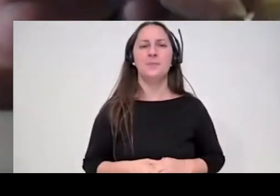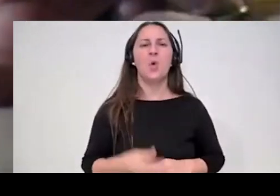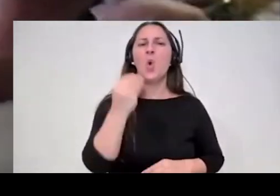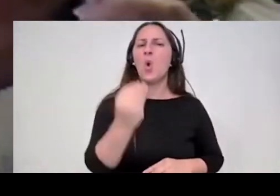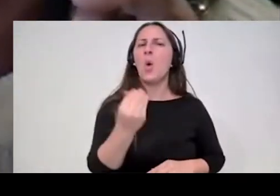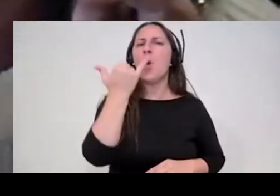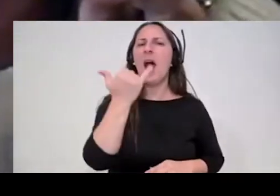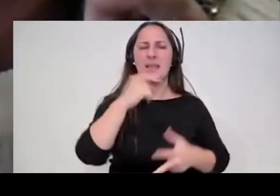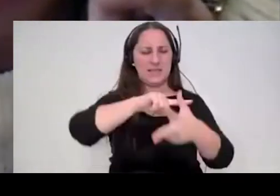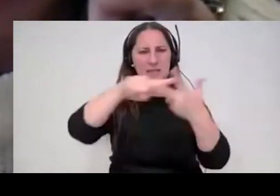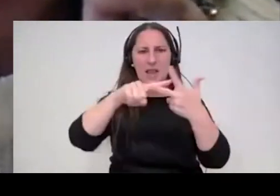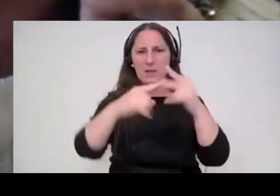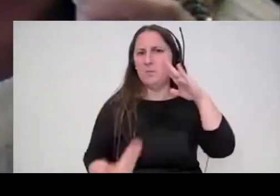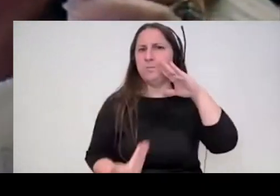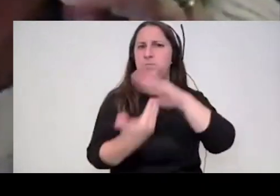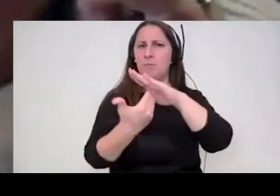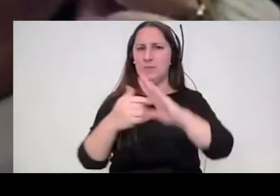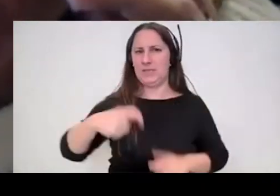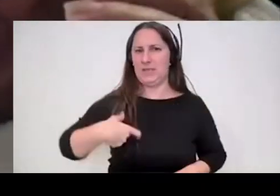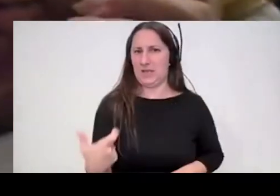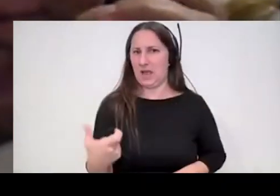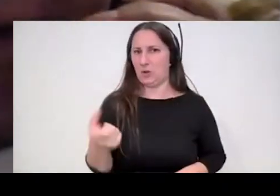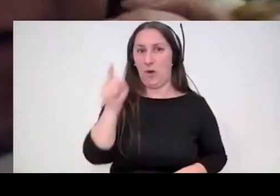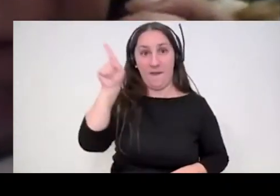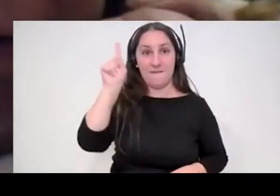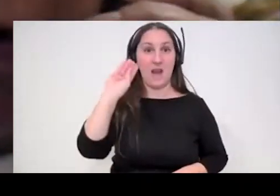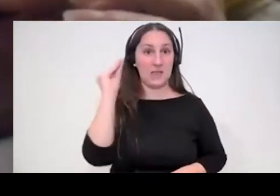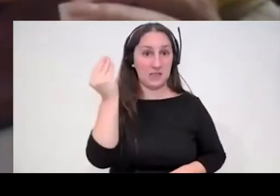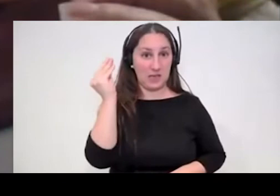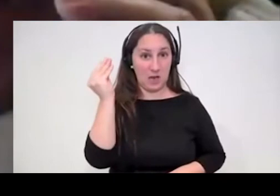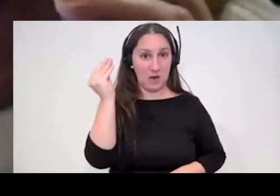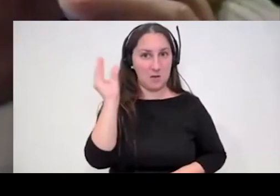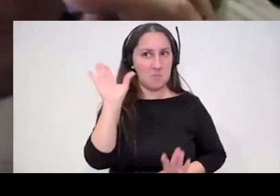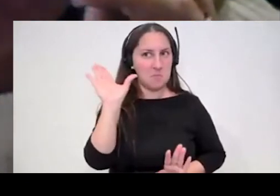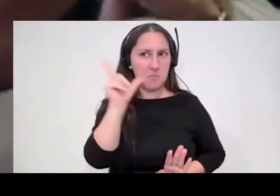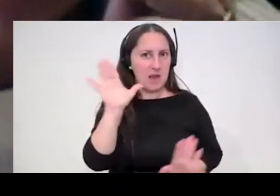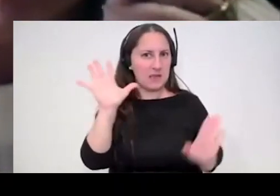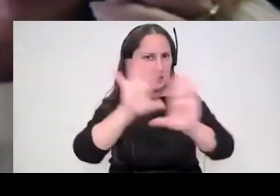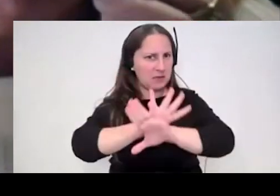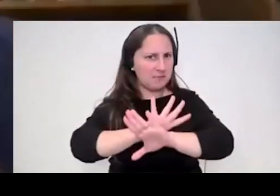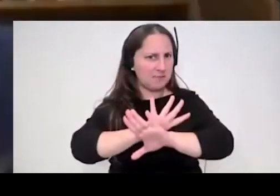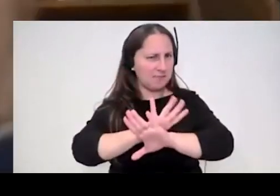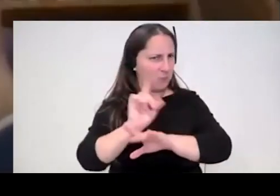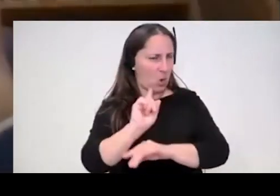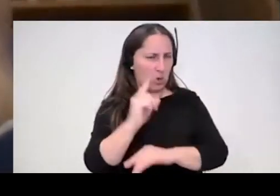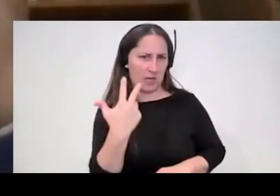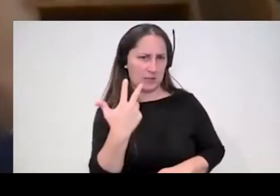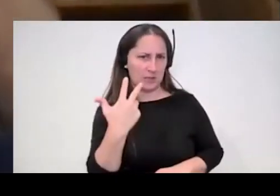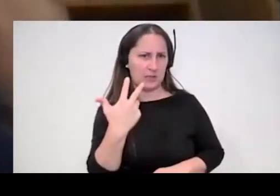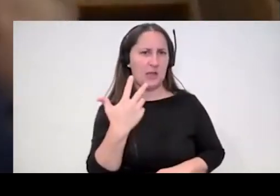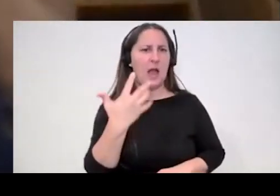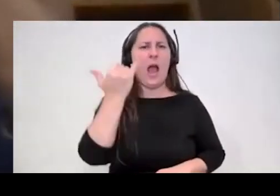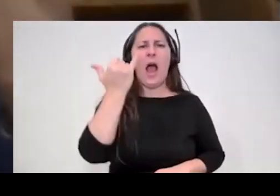centrales sindicales en Brasil? Si no me equivoco, por lo menos 3. Y creo que hay más, ahí